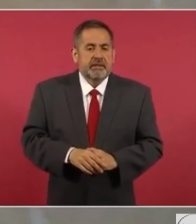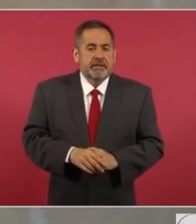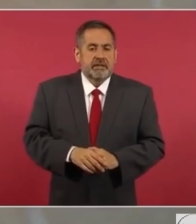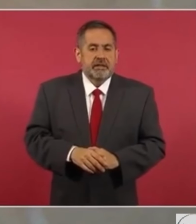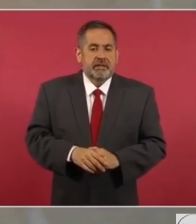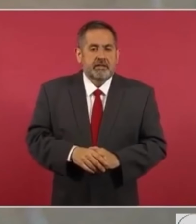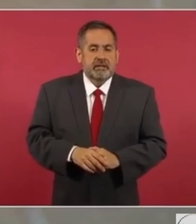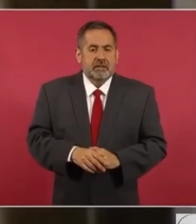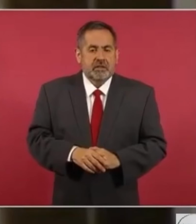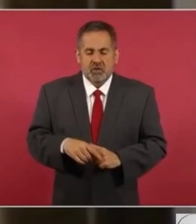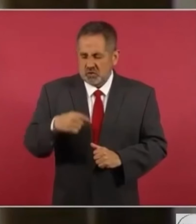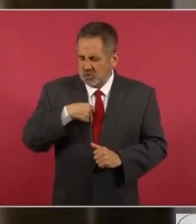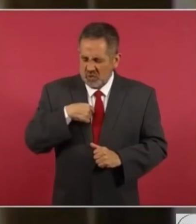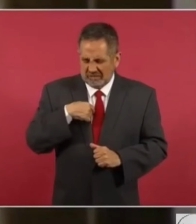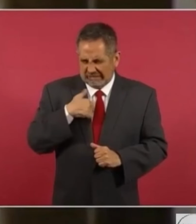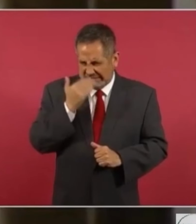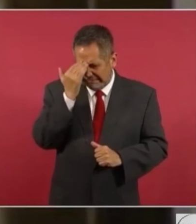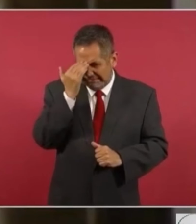soy un salvaje,